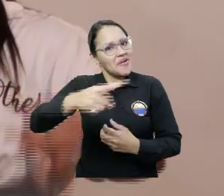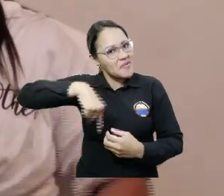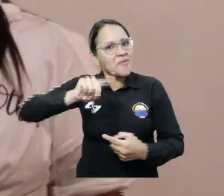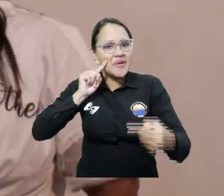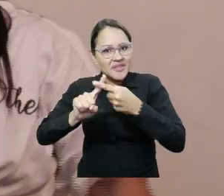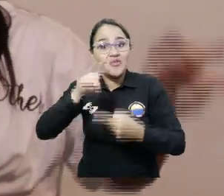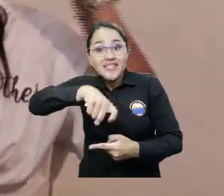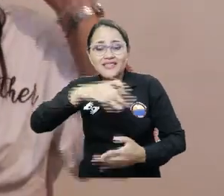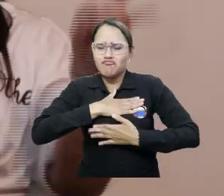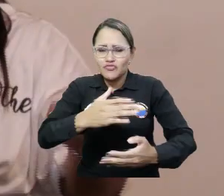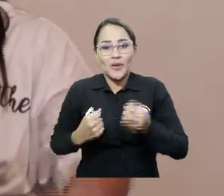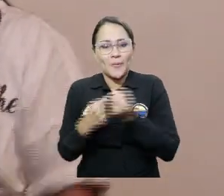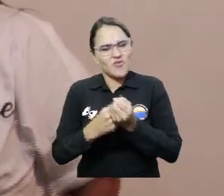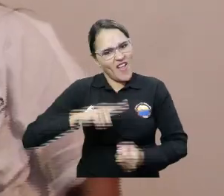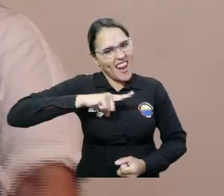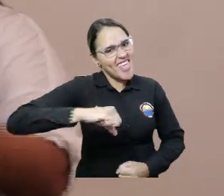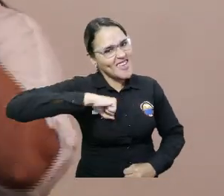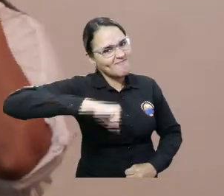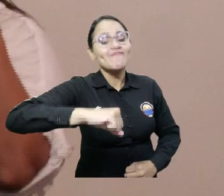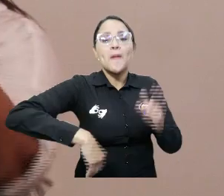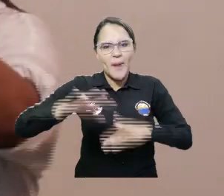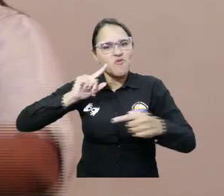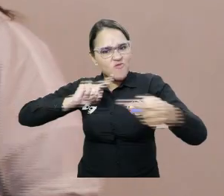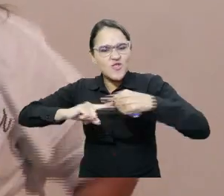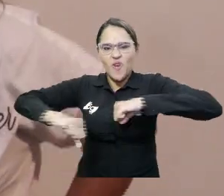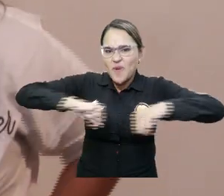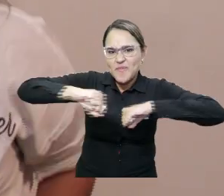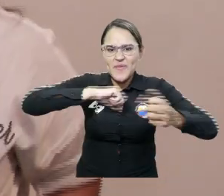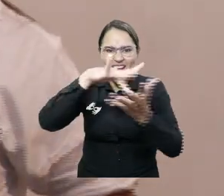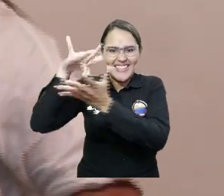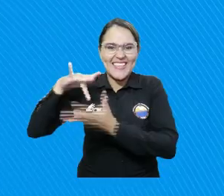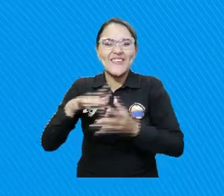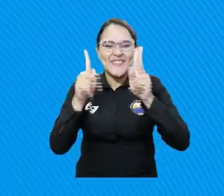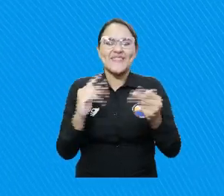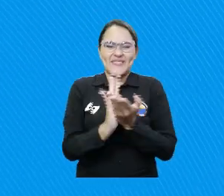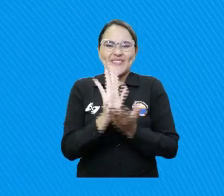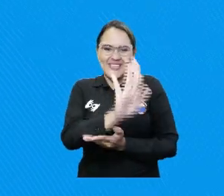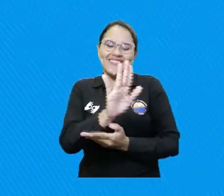tus necesidades, convertir líderes y hacer una participación activa de la Facultad de Educación.